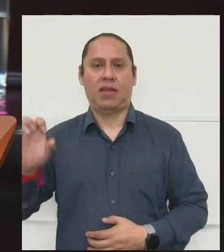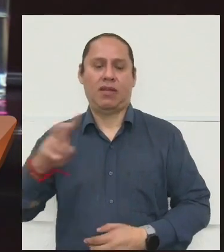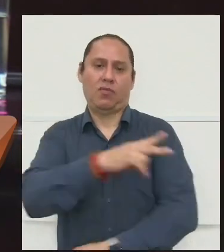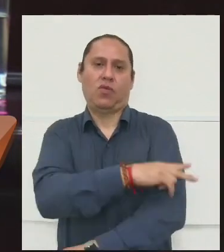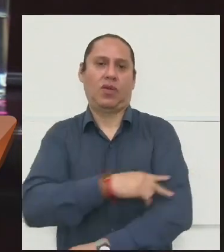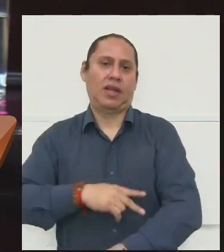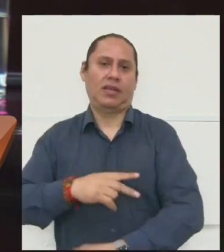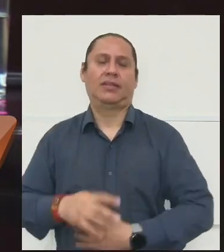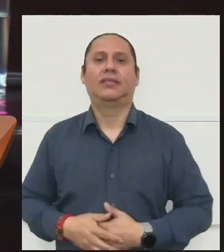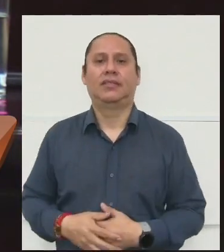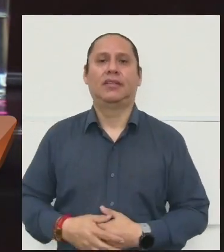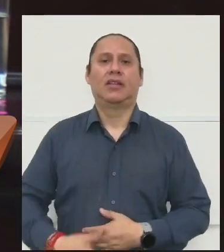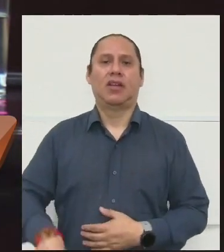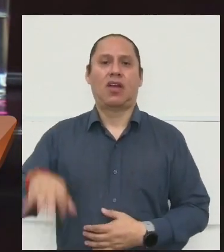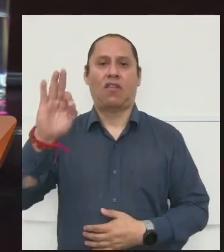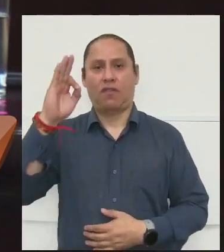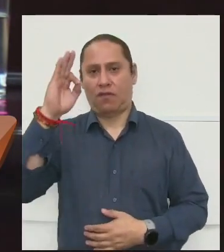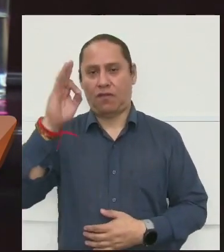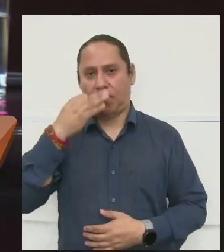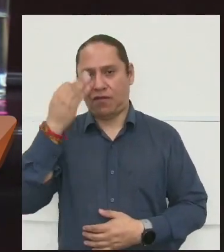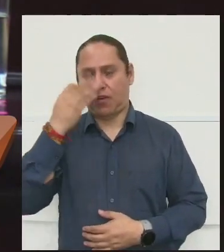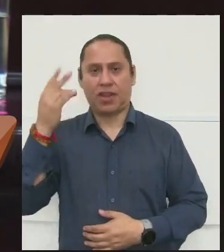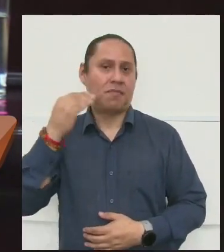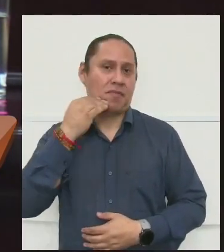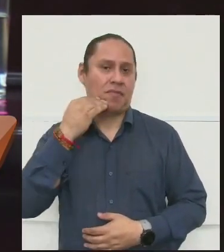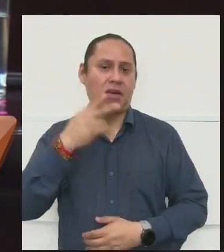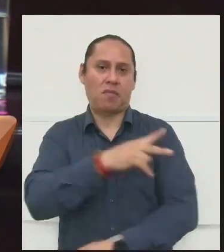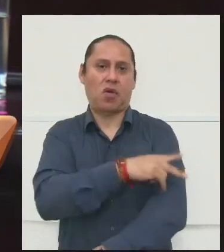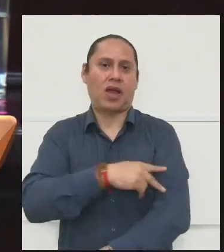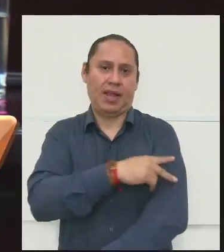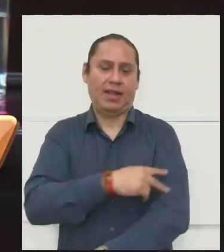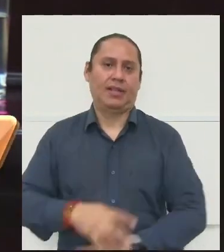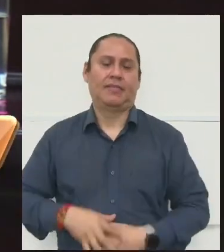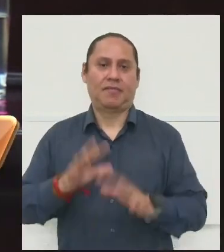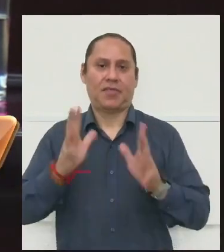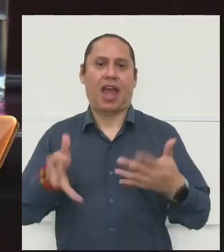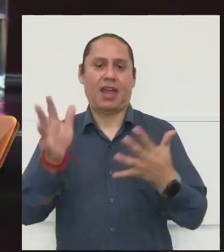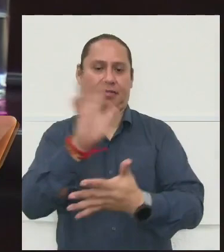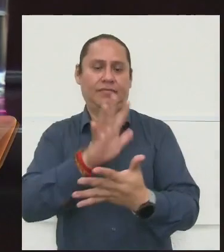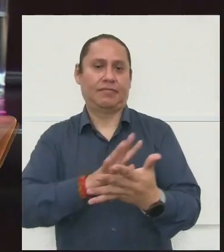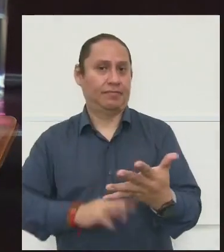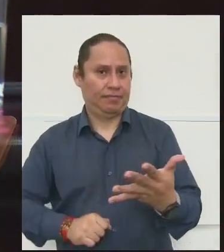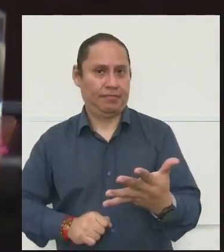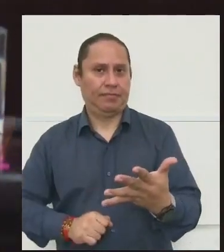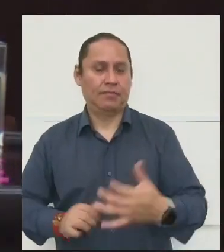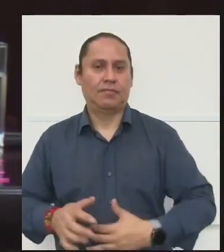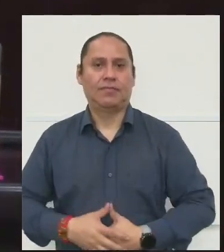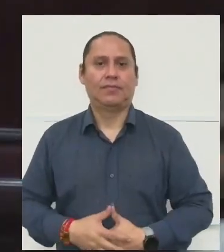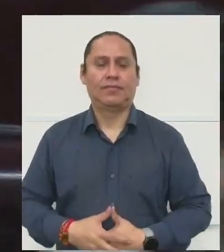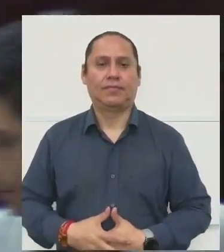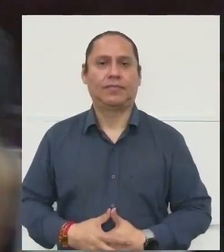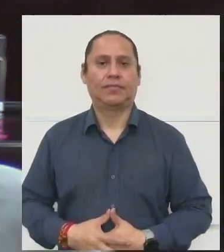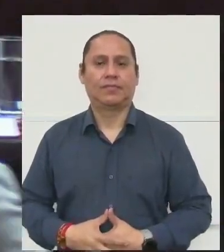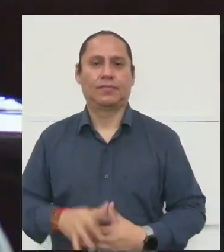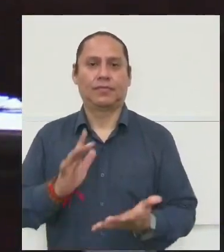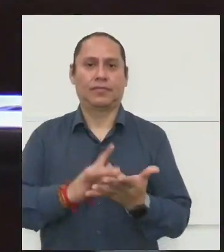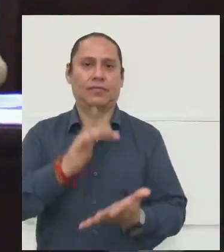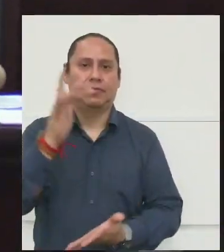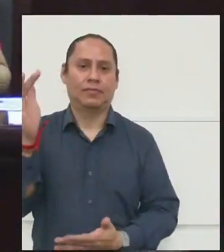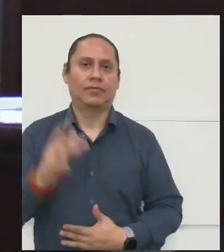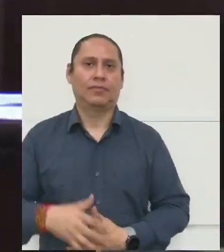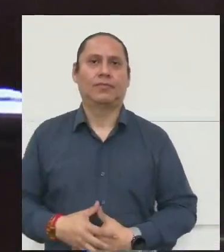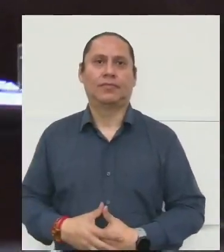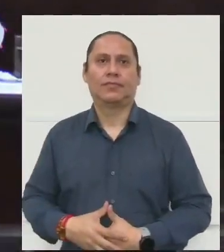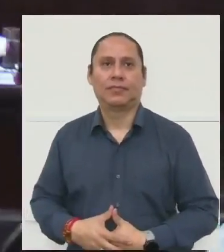vocal diputada Flor de María esp esponda Torres vocal está leído el dictamen diputada presidenta Gracias